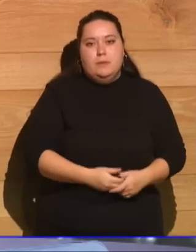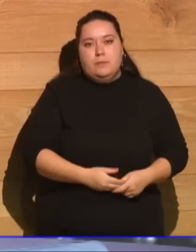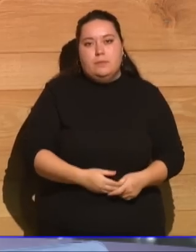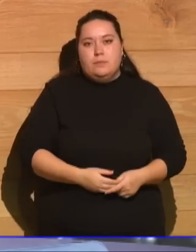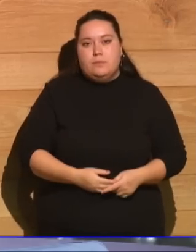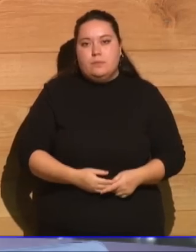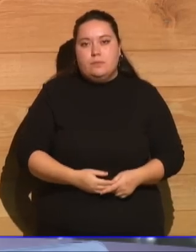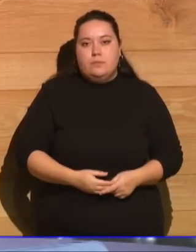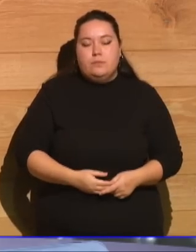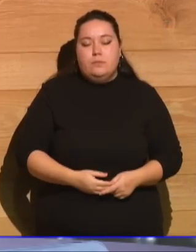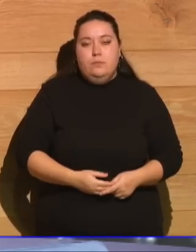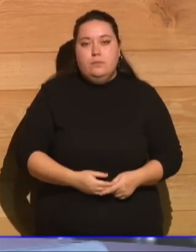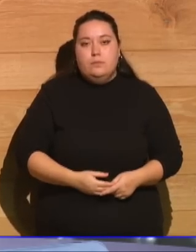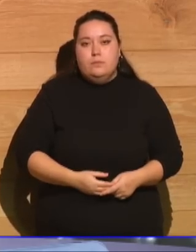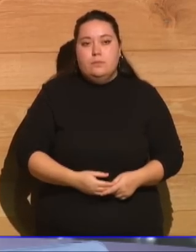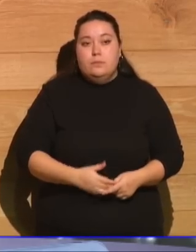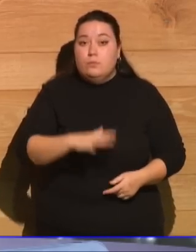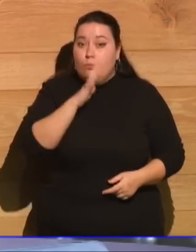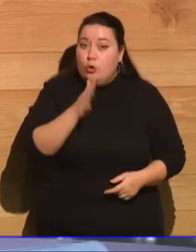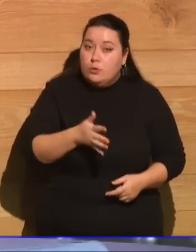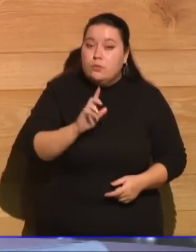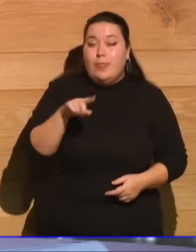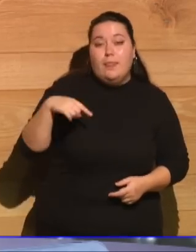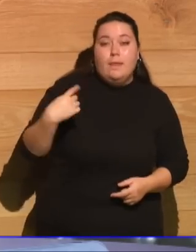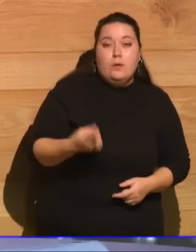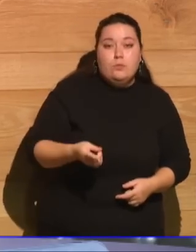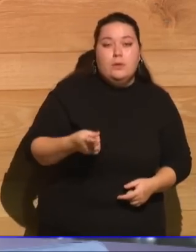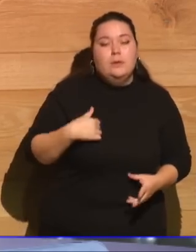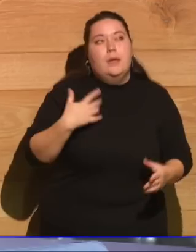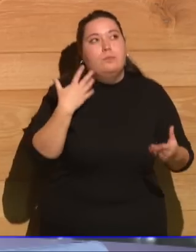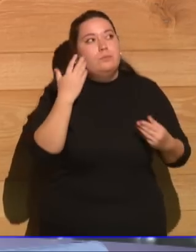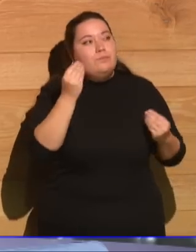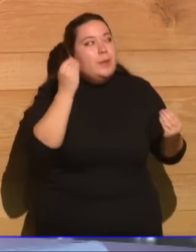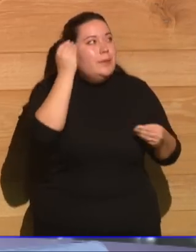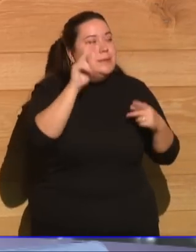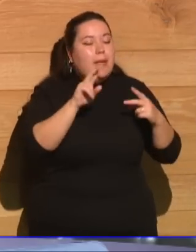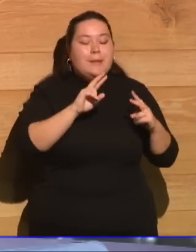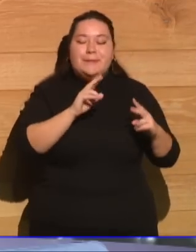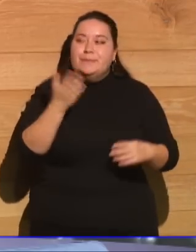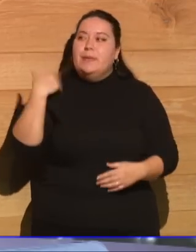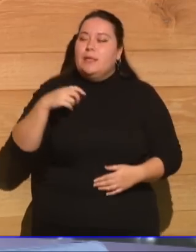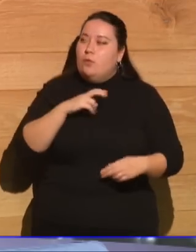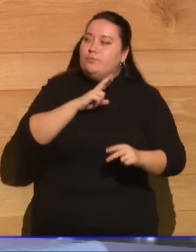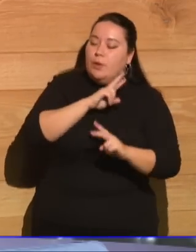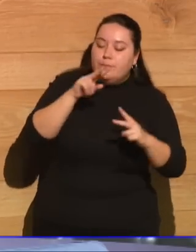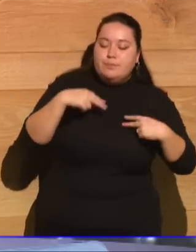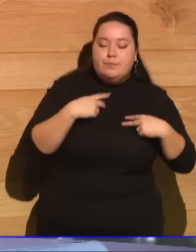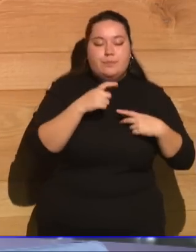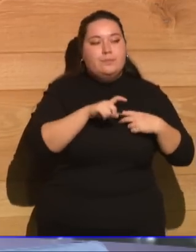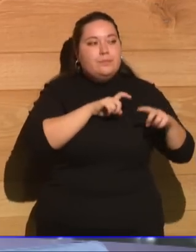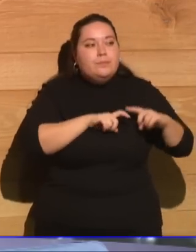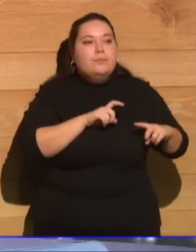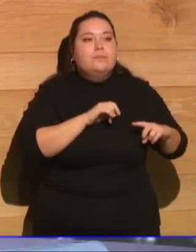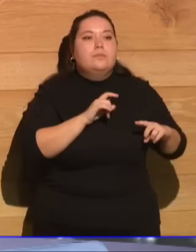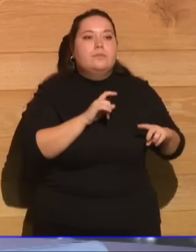que después, al hacer recensiones de su filmografía, al hacer retrospectivas, al incluso